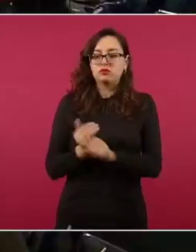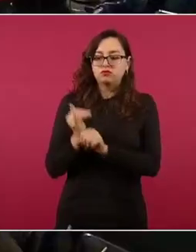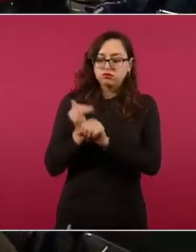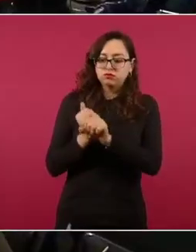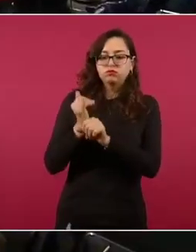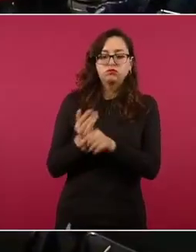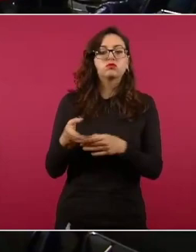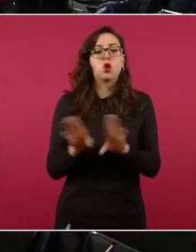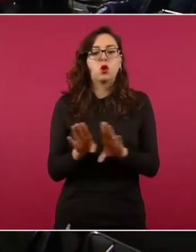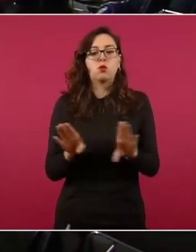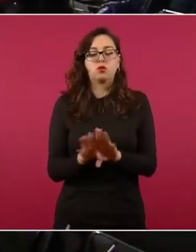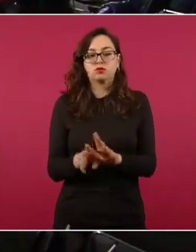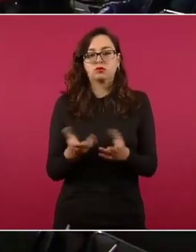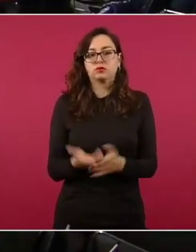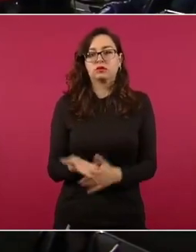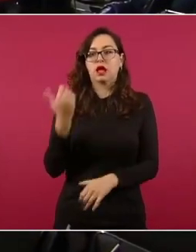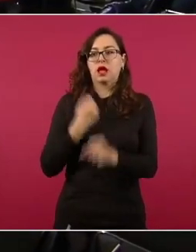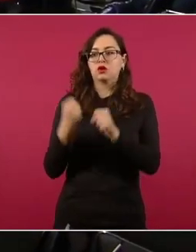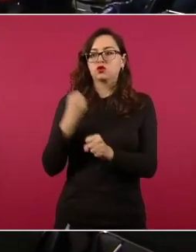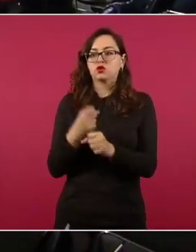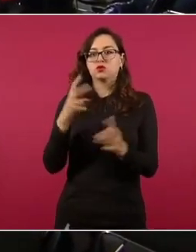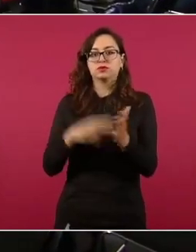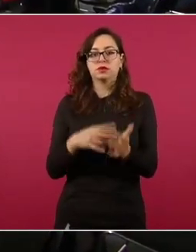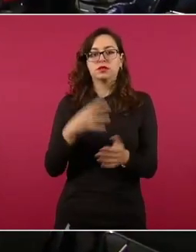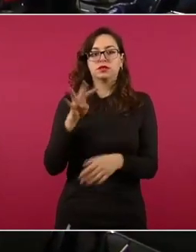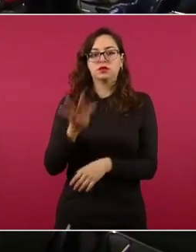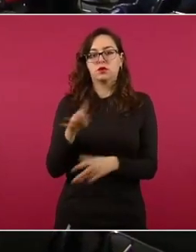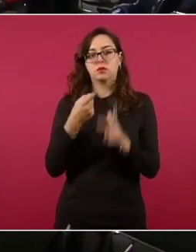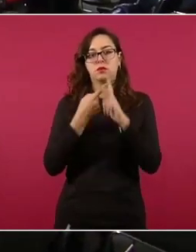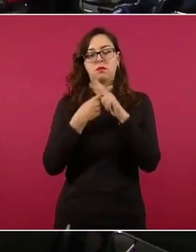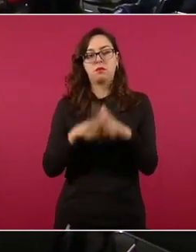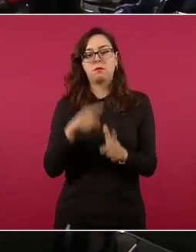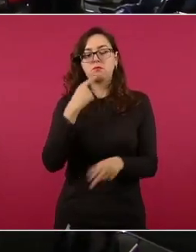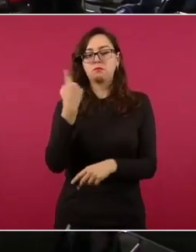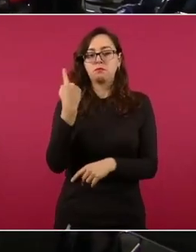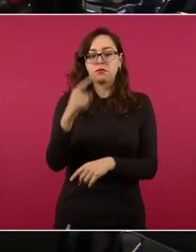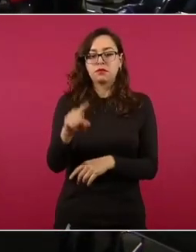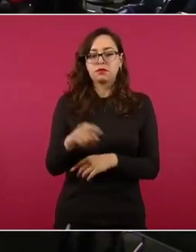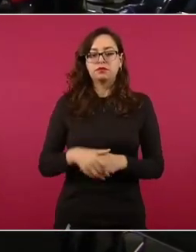con este tema que se denunció desde 2019. Bueno, no tengo